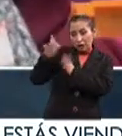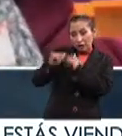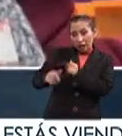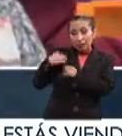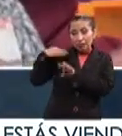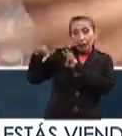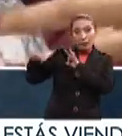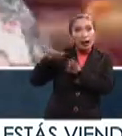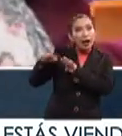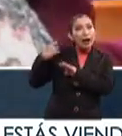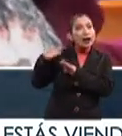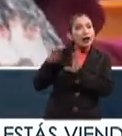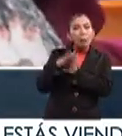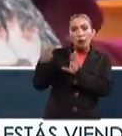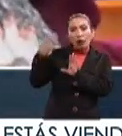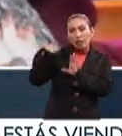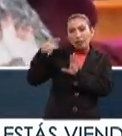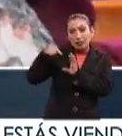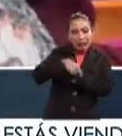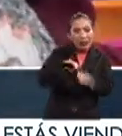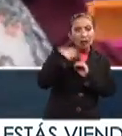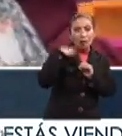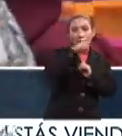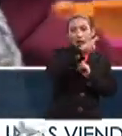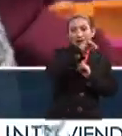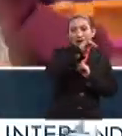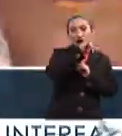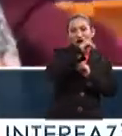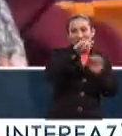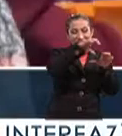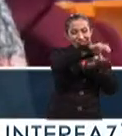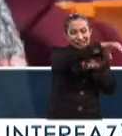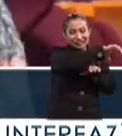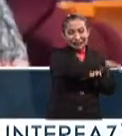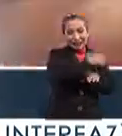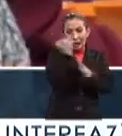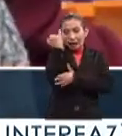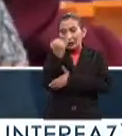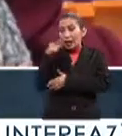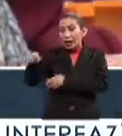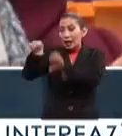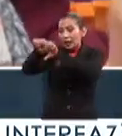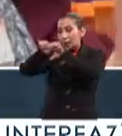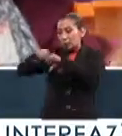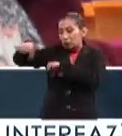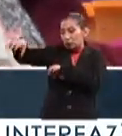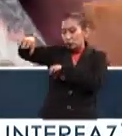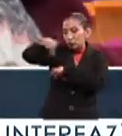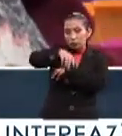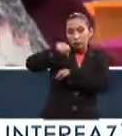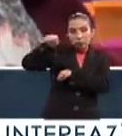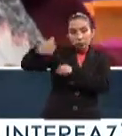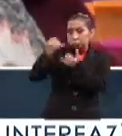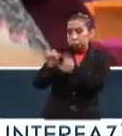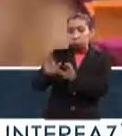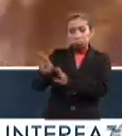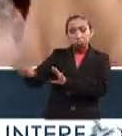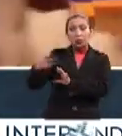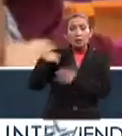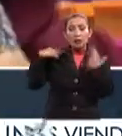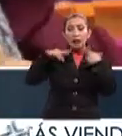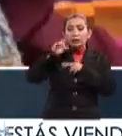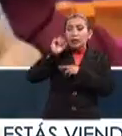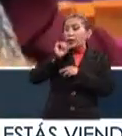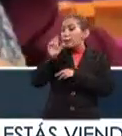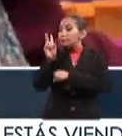trabaja como antes se trabajaba aquí por rincones. En preescolar trabajaban en equipos y los equipos eran autónomos y la